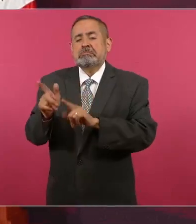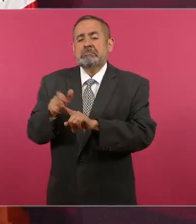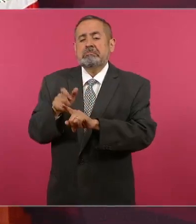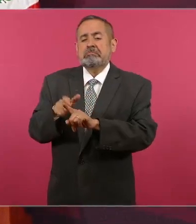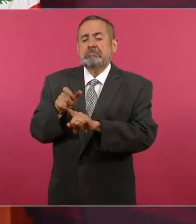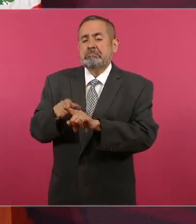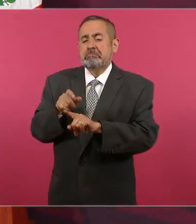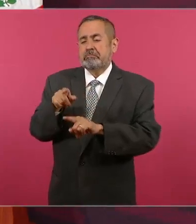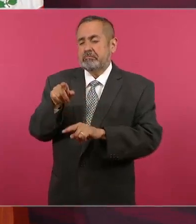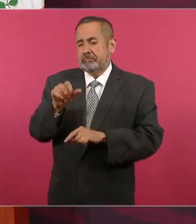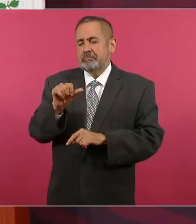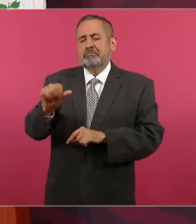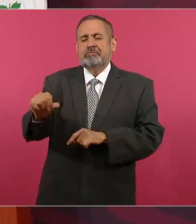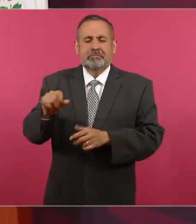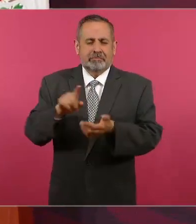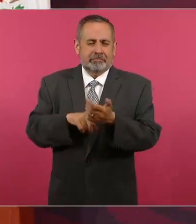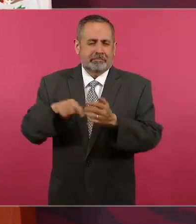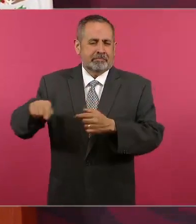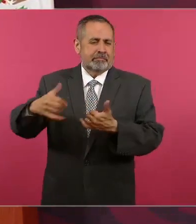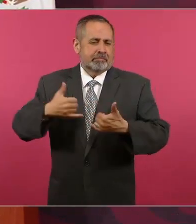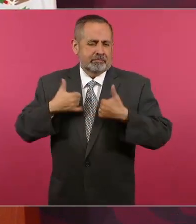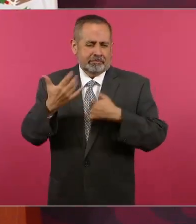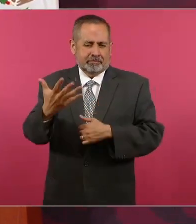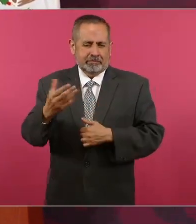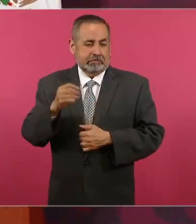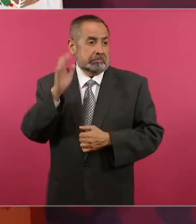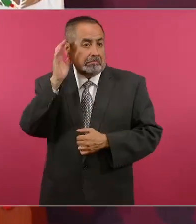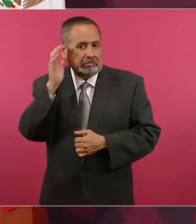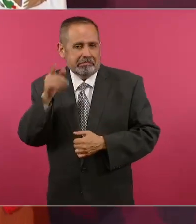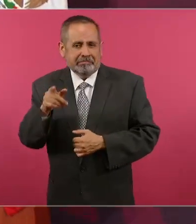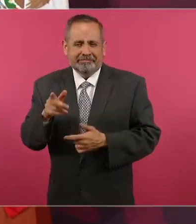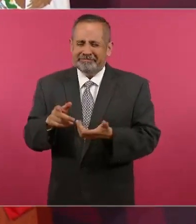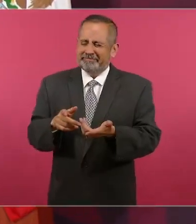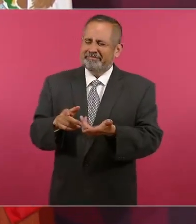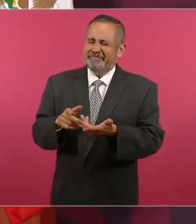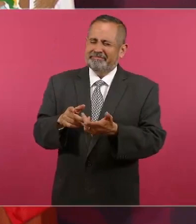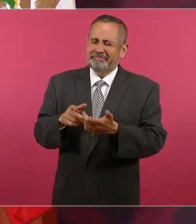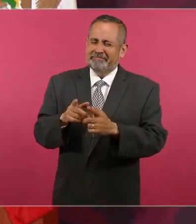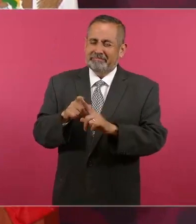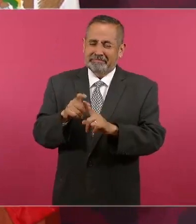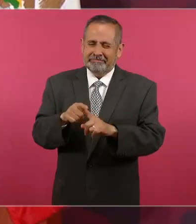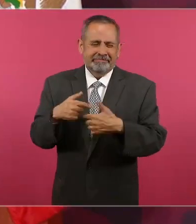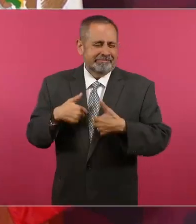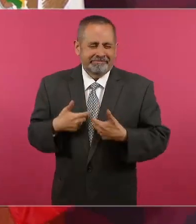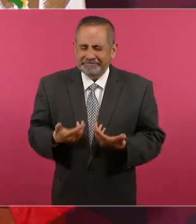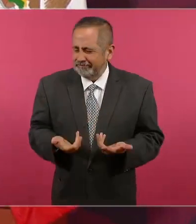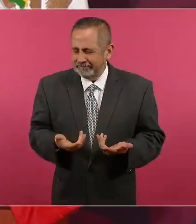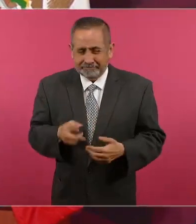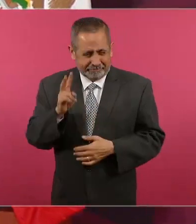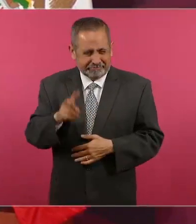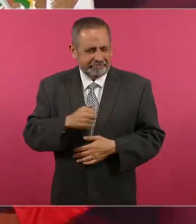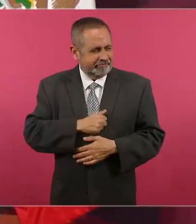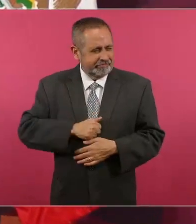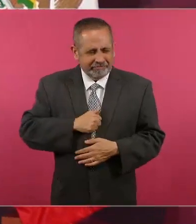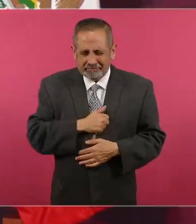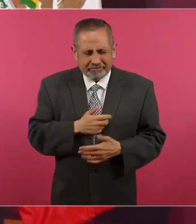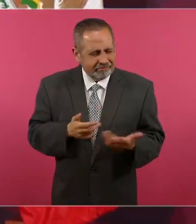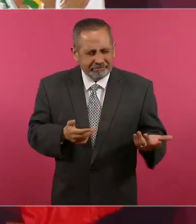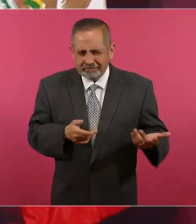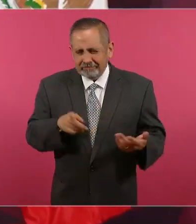de lo de los jóvenes desaparecidos. Un asunto tan lamentable. Imagínense